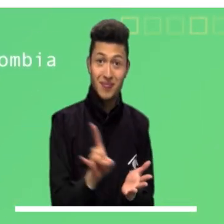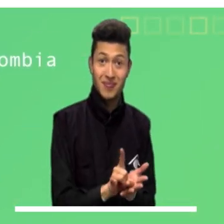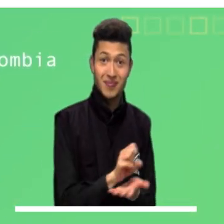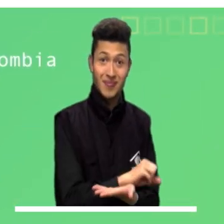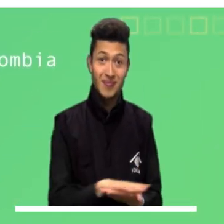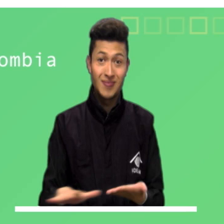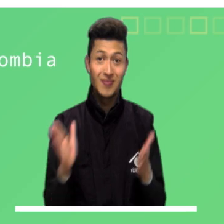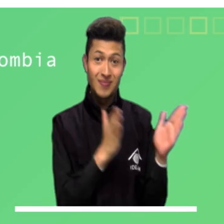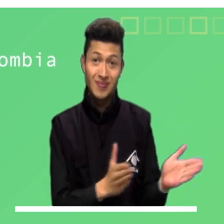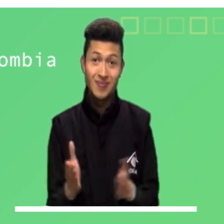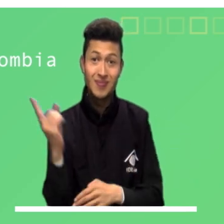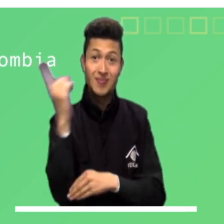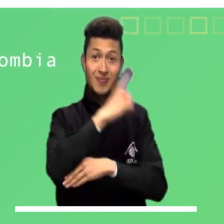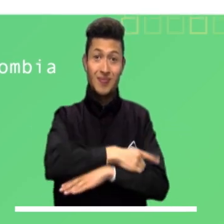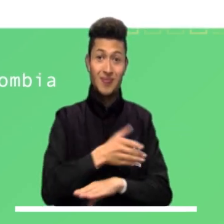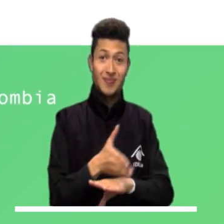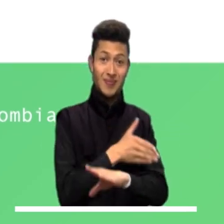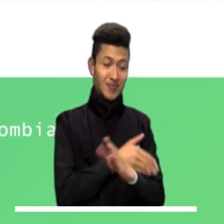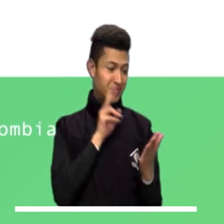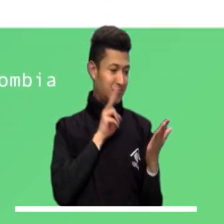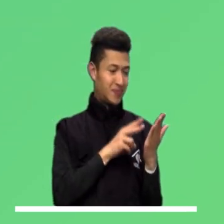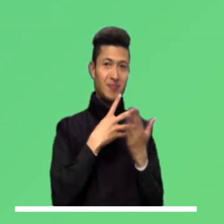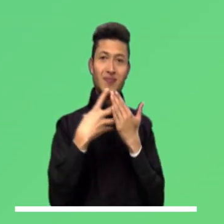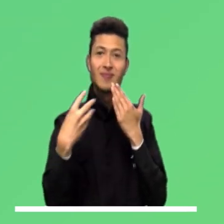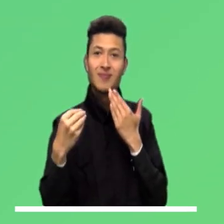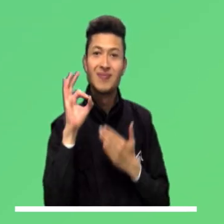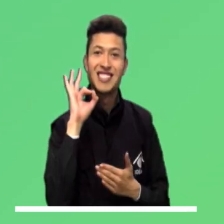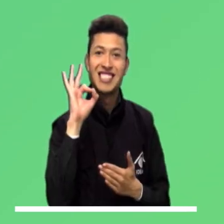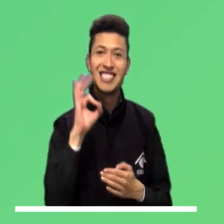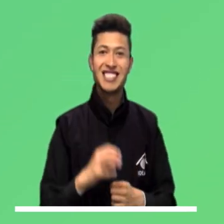deforestación, estadísticas de rayos y otros datos de